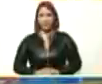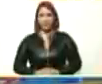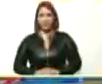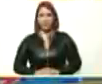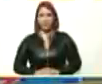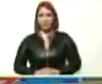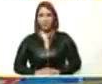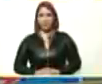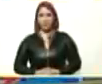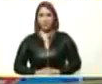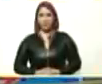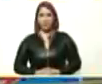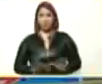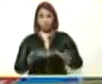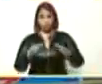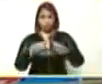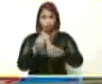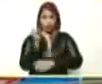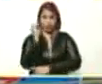parlamento lleno de,